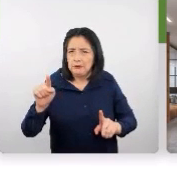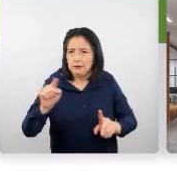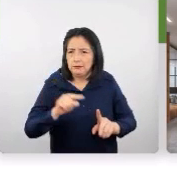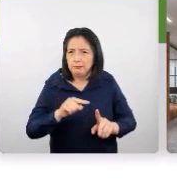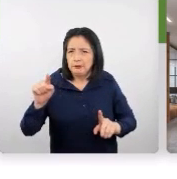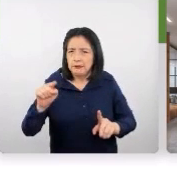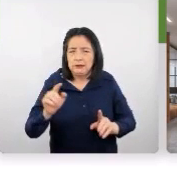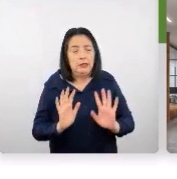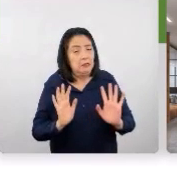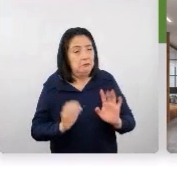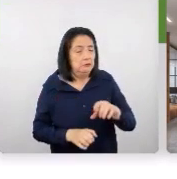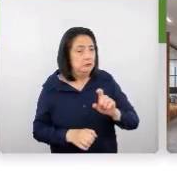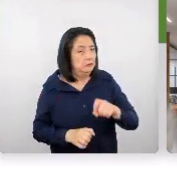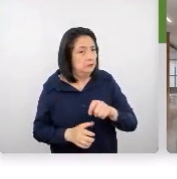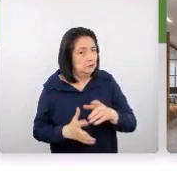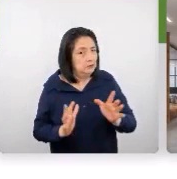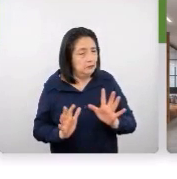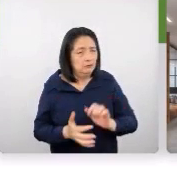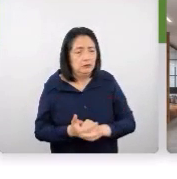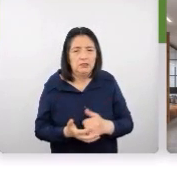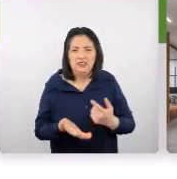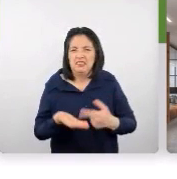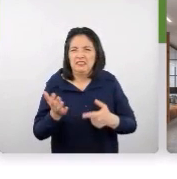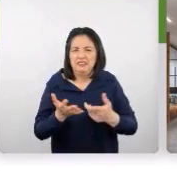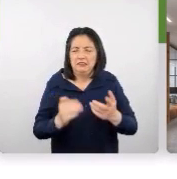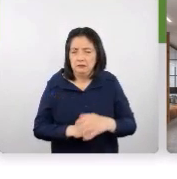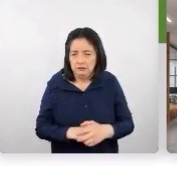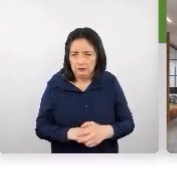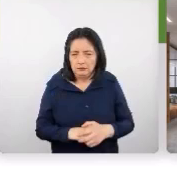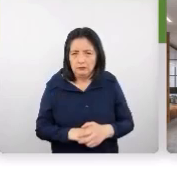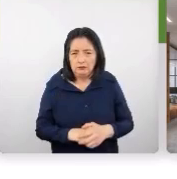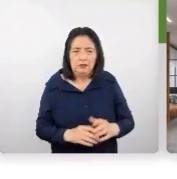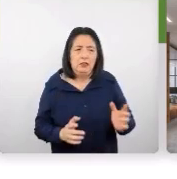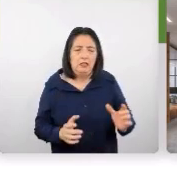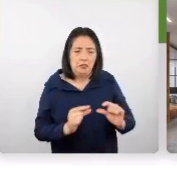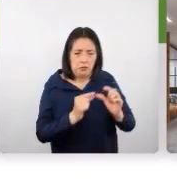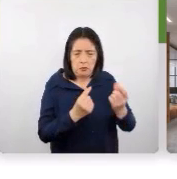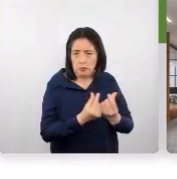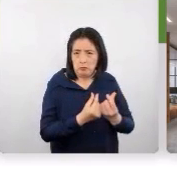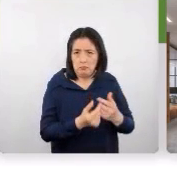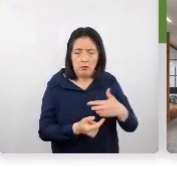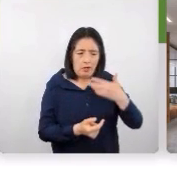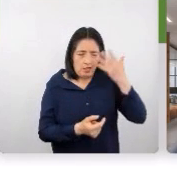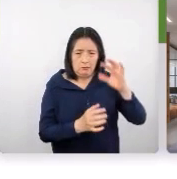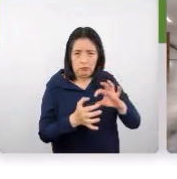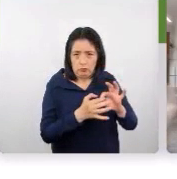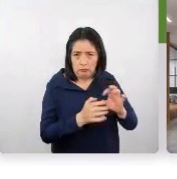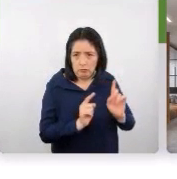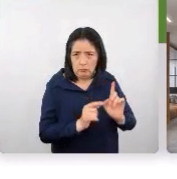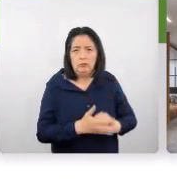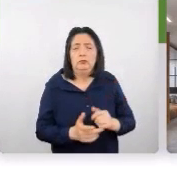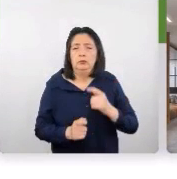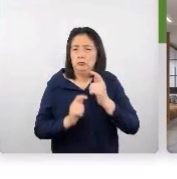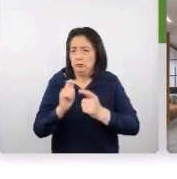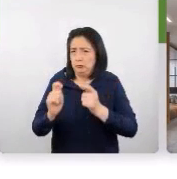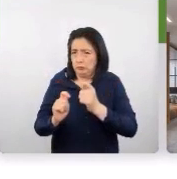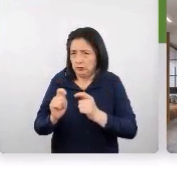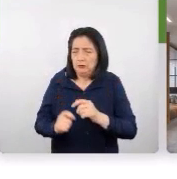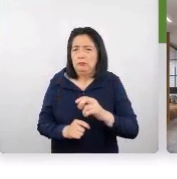No necesariamente vinculado a lo que es Emiratos Árabes Unidos en sí, sino que un turismo halal en